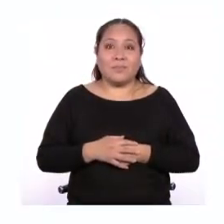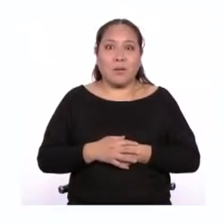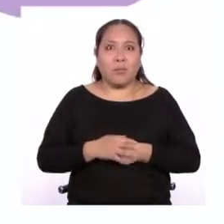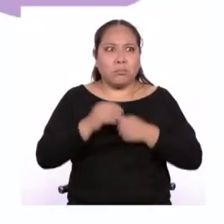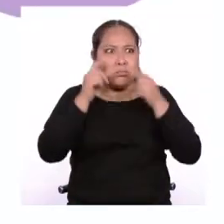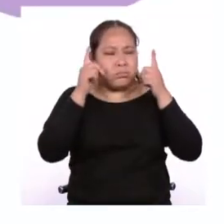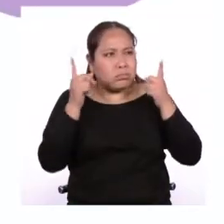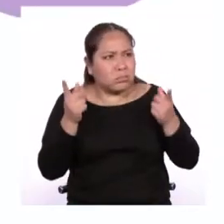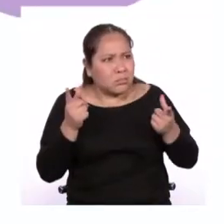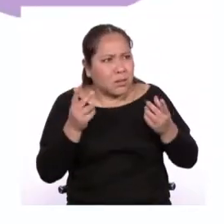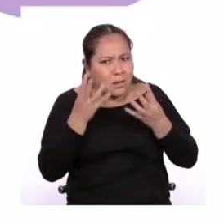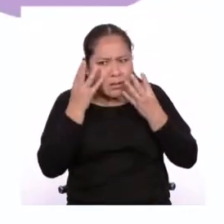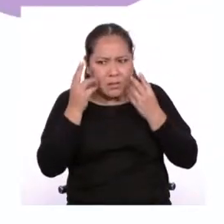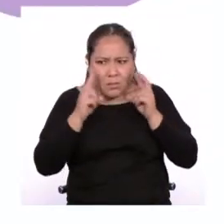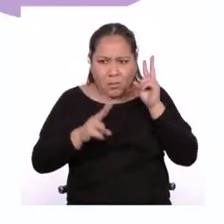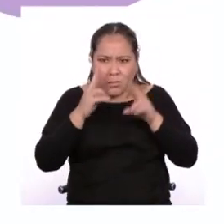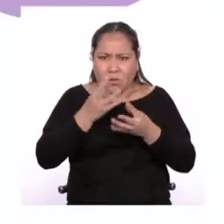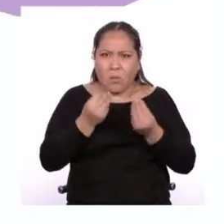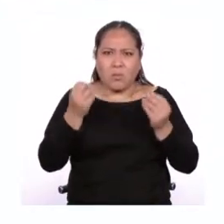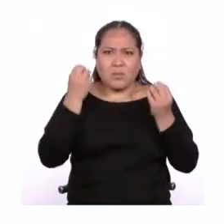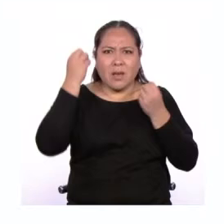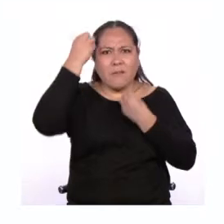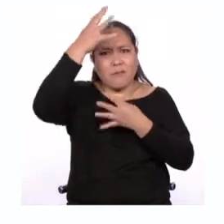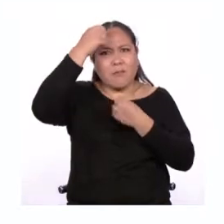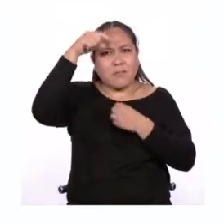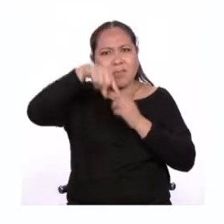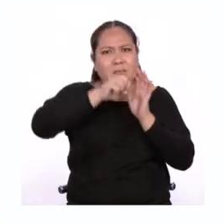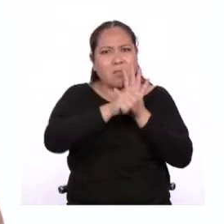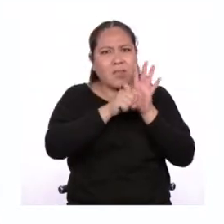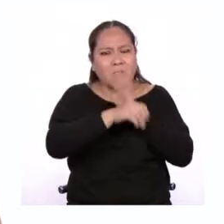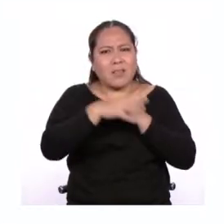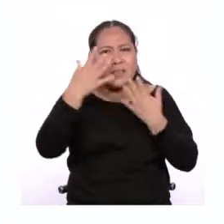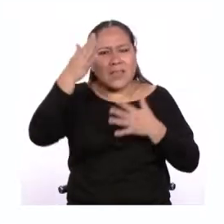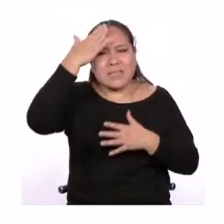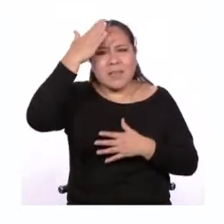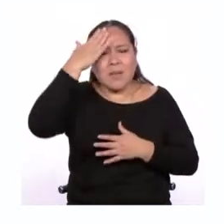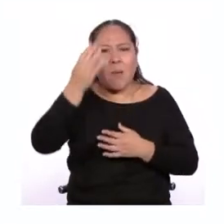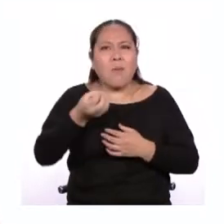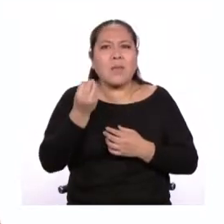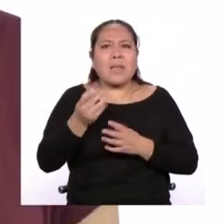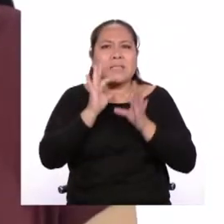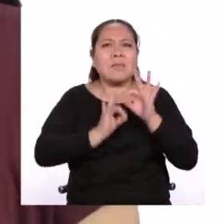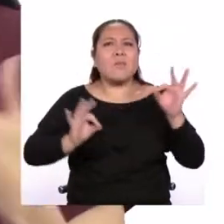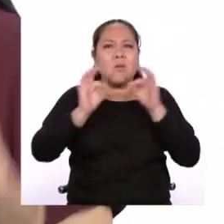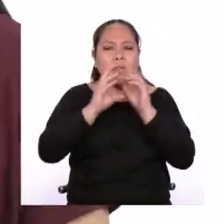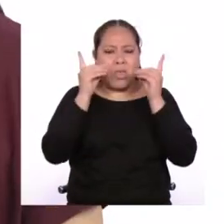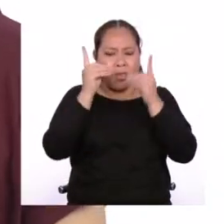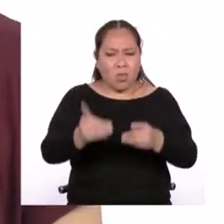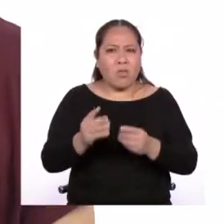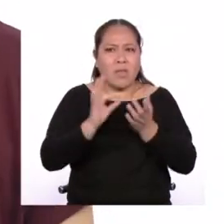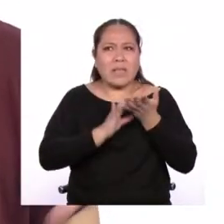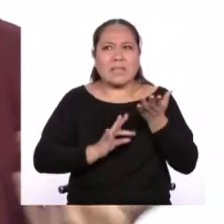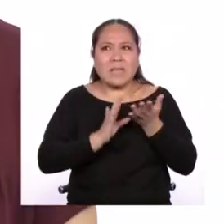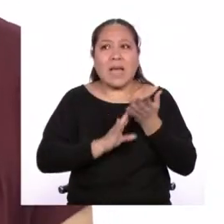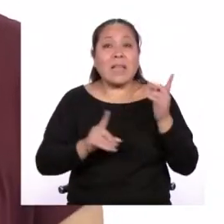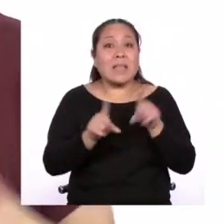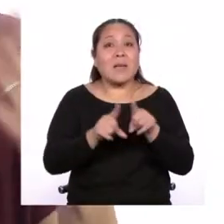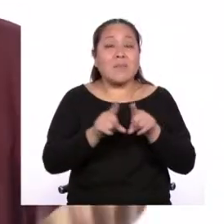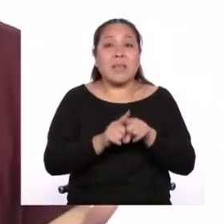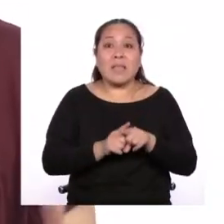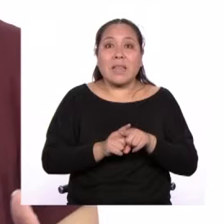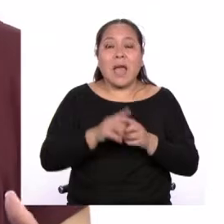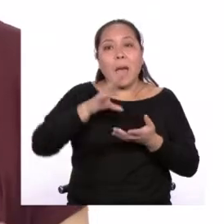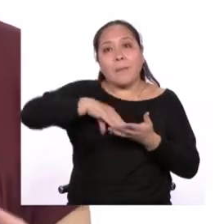¡Wow! Hemos visto un montón de información en este video. Ahora ya sabemos por qué es importante donar sangre. También aprendimos que la sangre